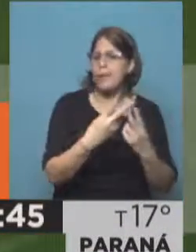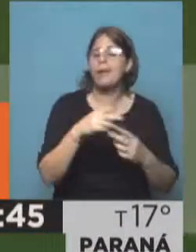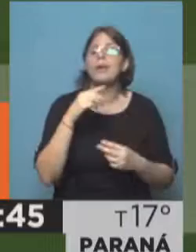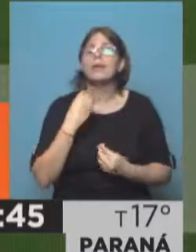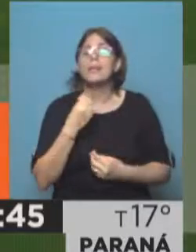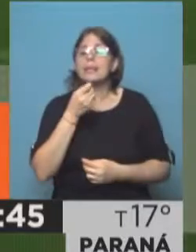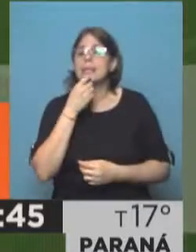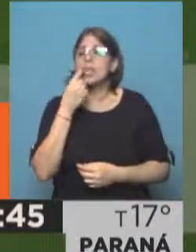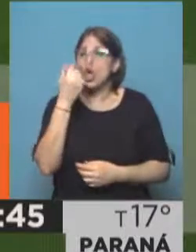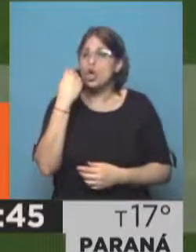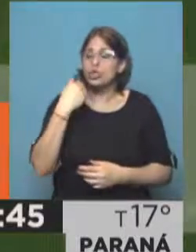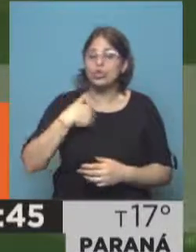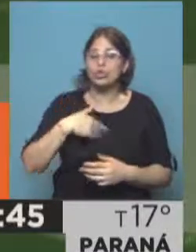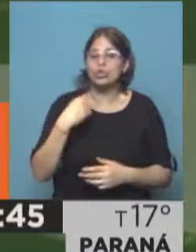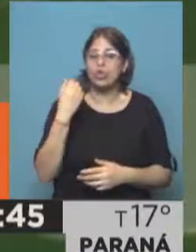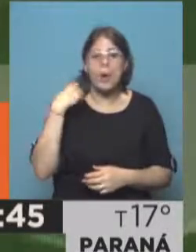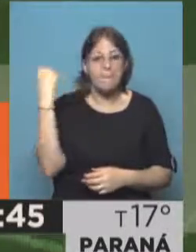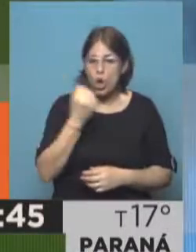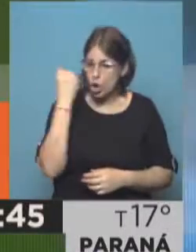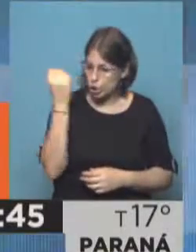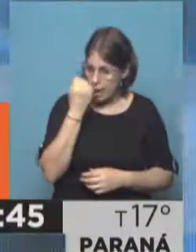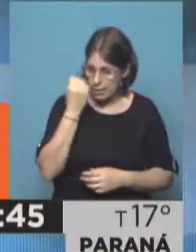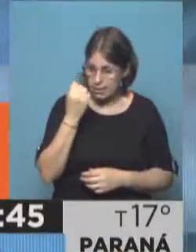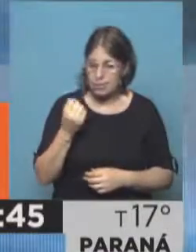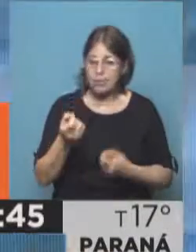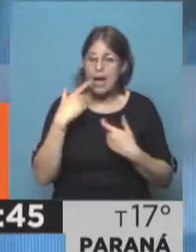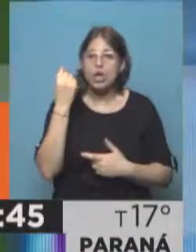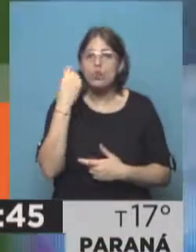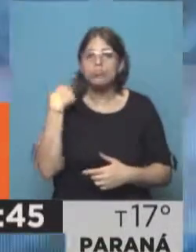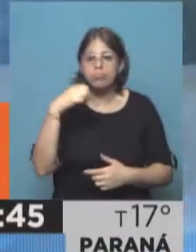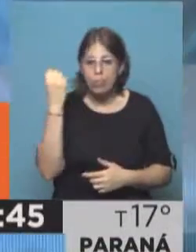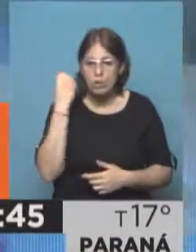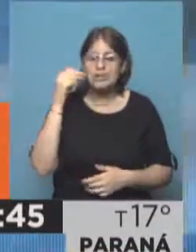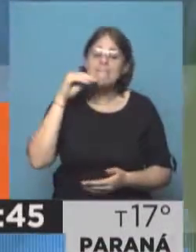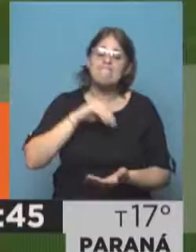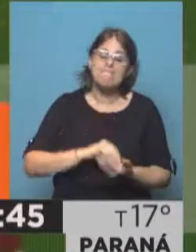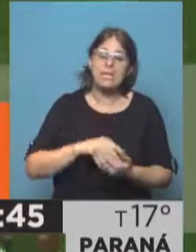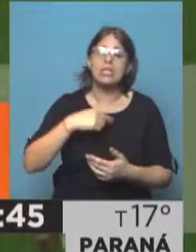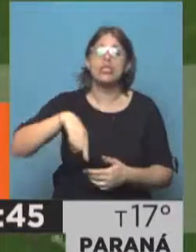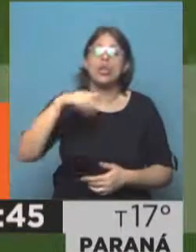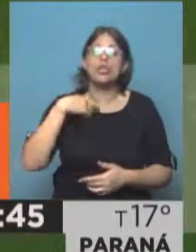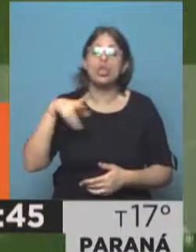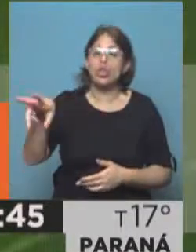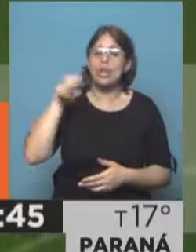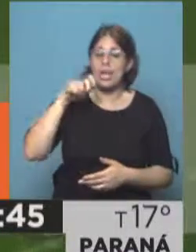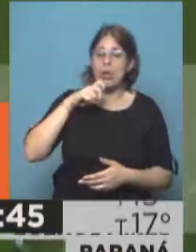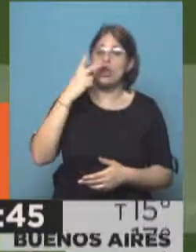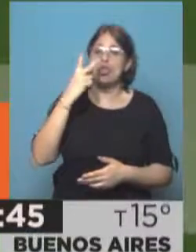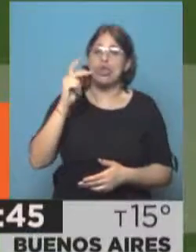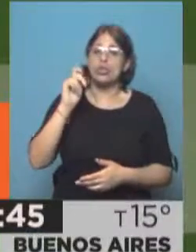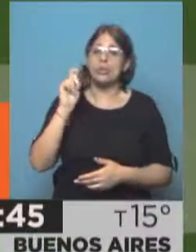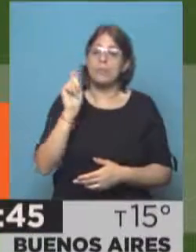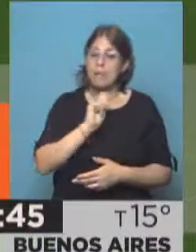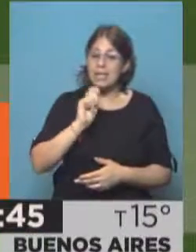sea uno de los costos principales, uno de los insumos principales. Uh-huh. A eso agreguemos que nosotros no hemos cobrado 2 meses del